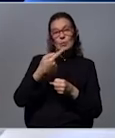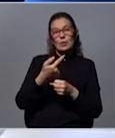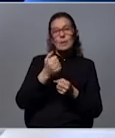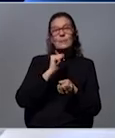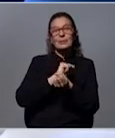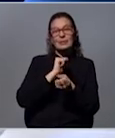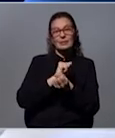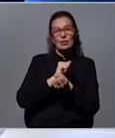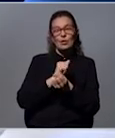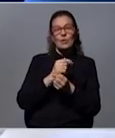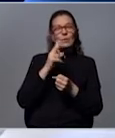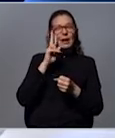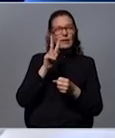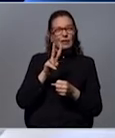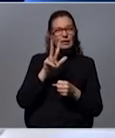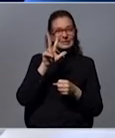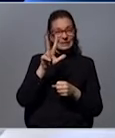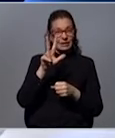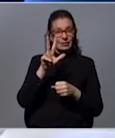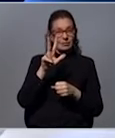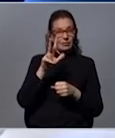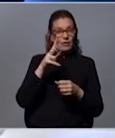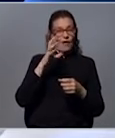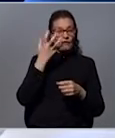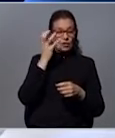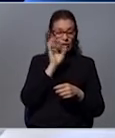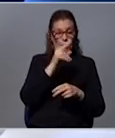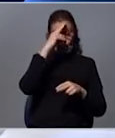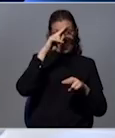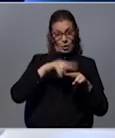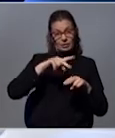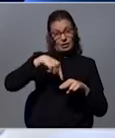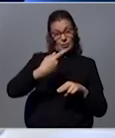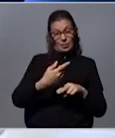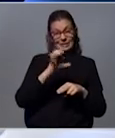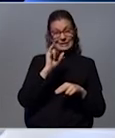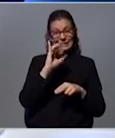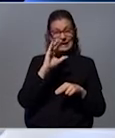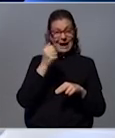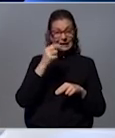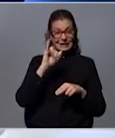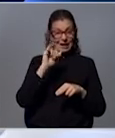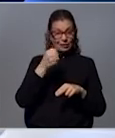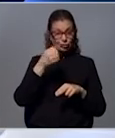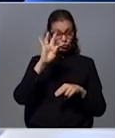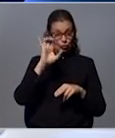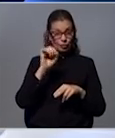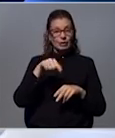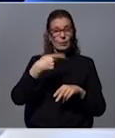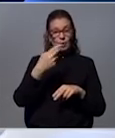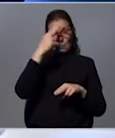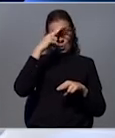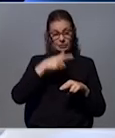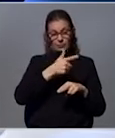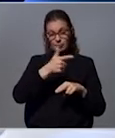permanente revisable para tres delitos gravísimos violación con muerte posterior sicariato y homicidas